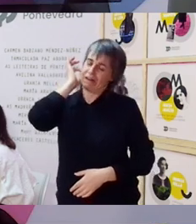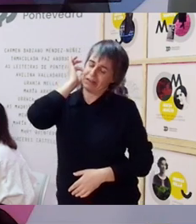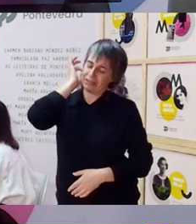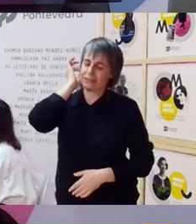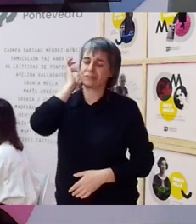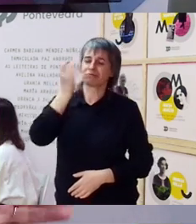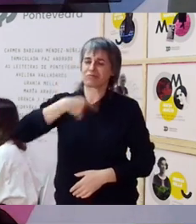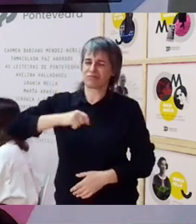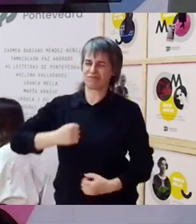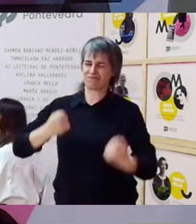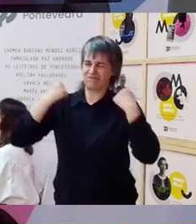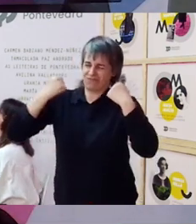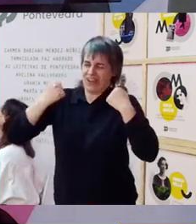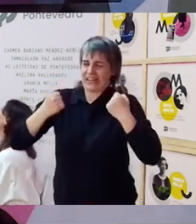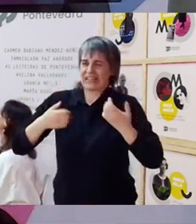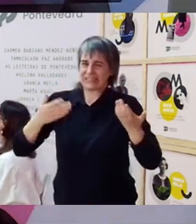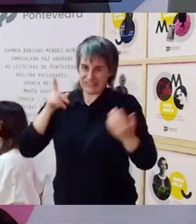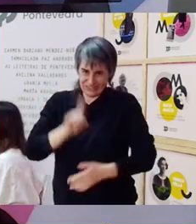o carallo.